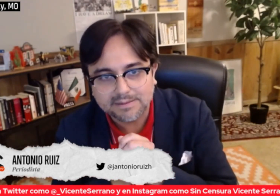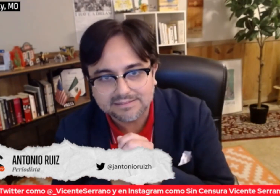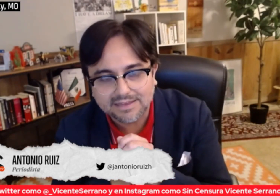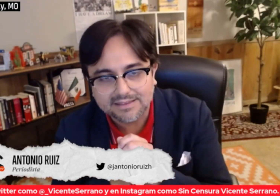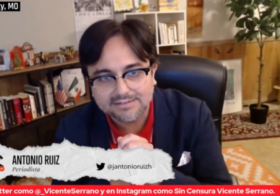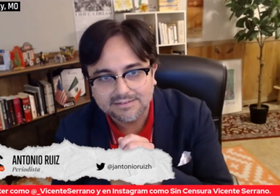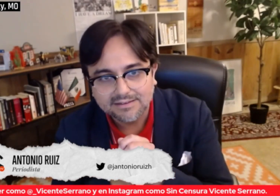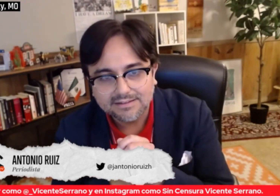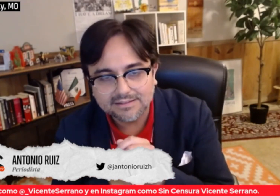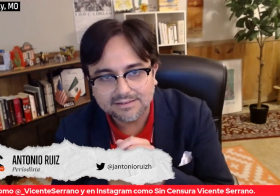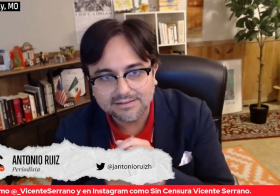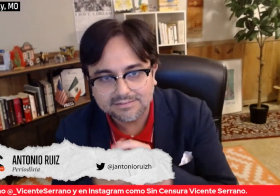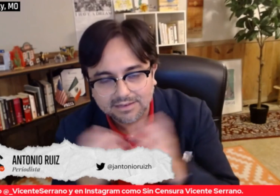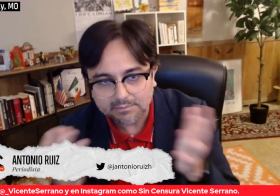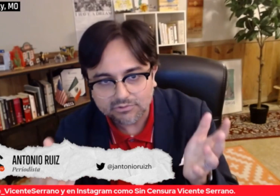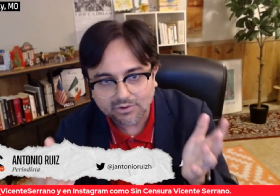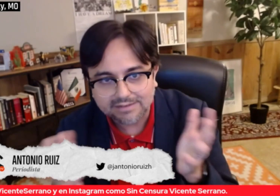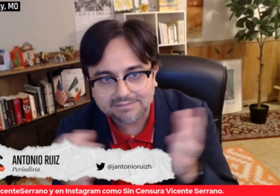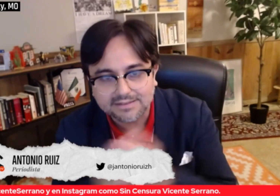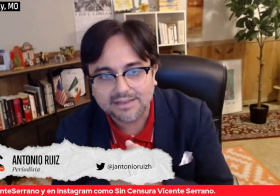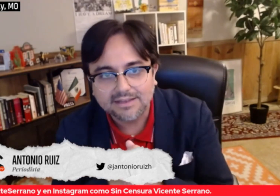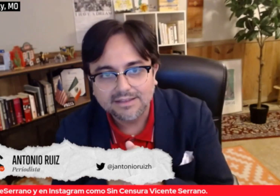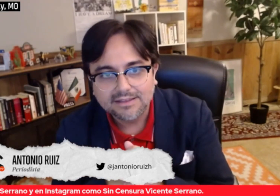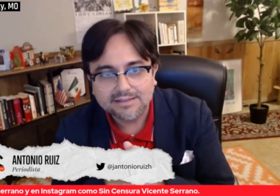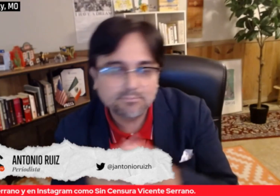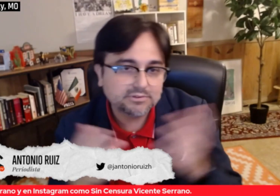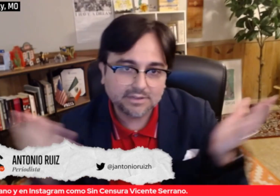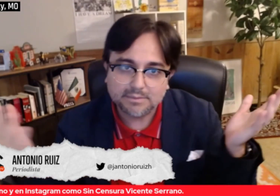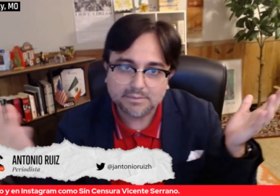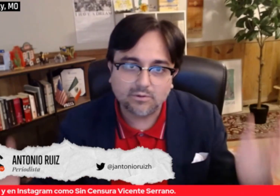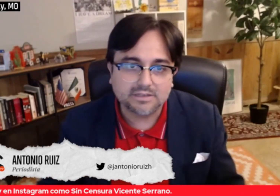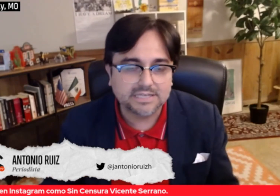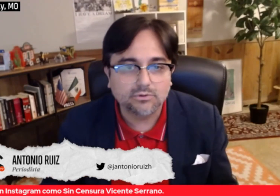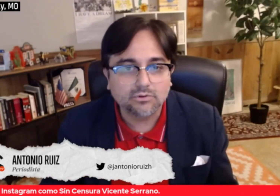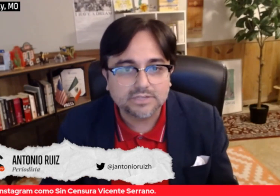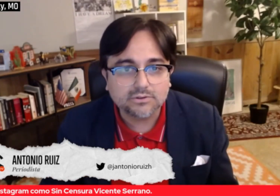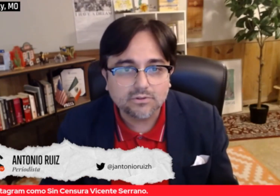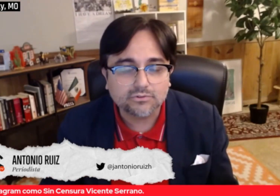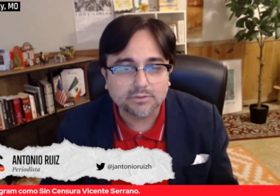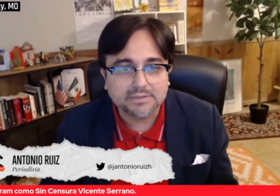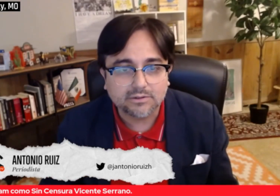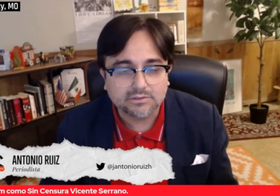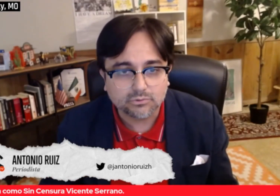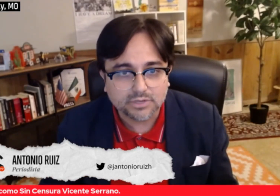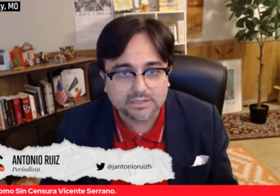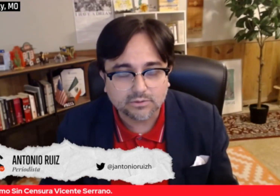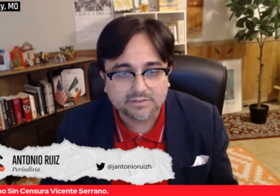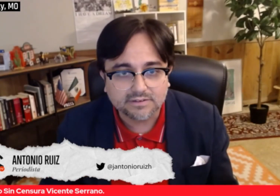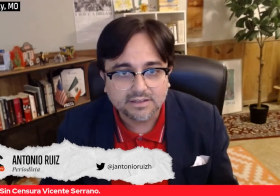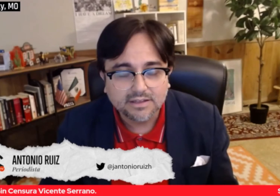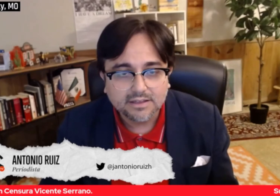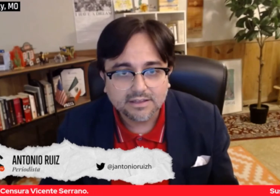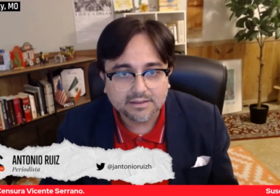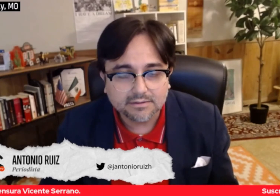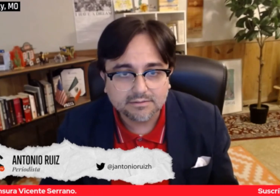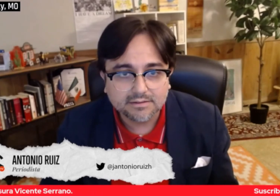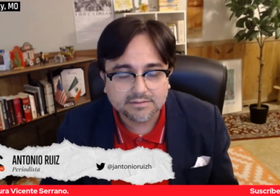esas pantallas de televisión azteca y pues terminaron echándonos a todos, terminaron destruyendo